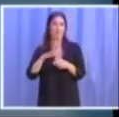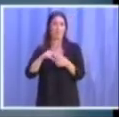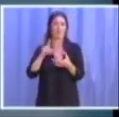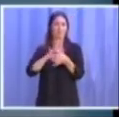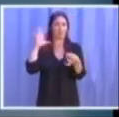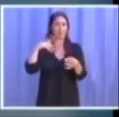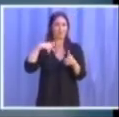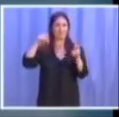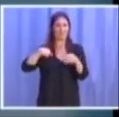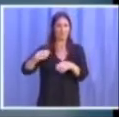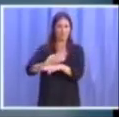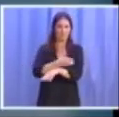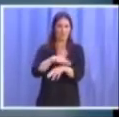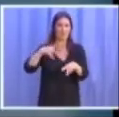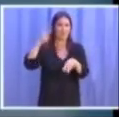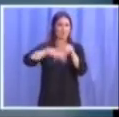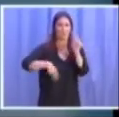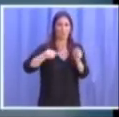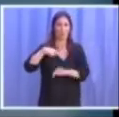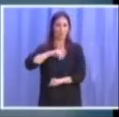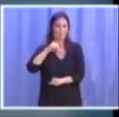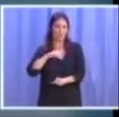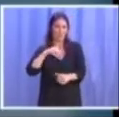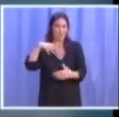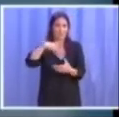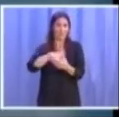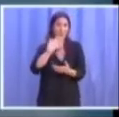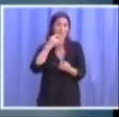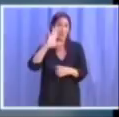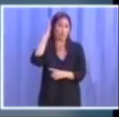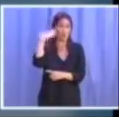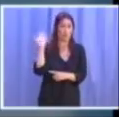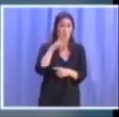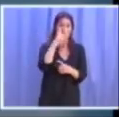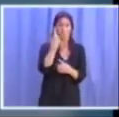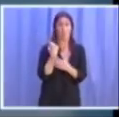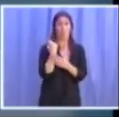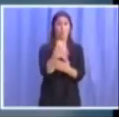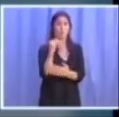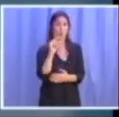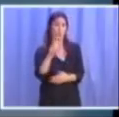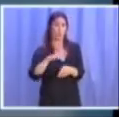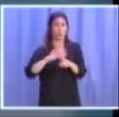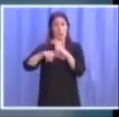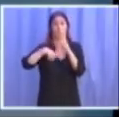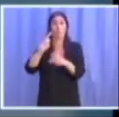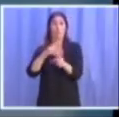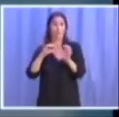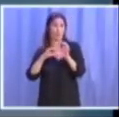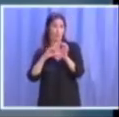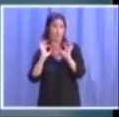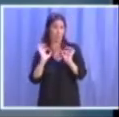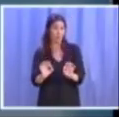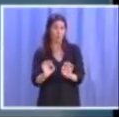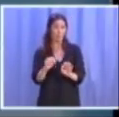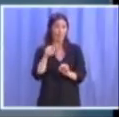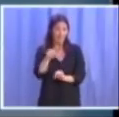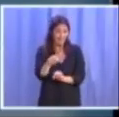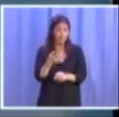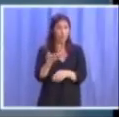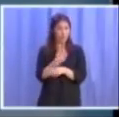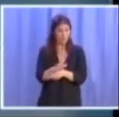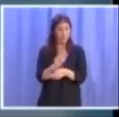ferroviaria y con los recortes de la fusión hospitalaria perpetrada por Susana Díaz, primero con el apoyo de Izquierda Unida y después de Ciudadanos. ¿Esto representa